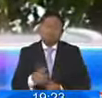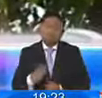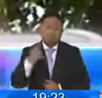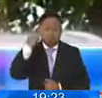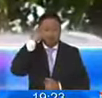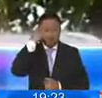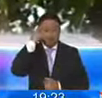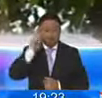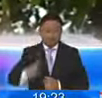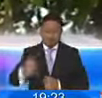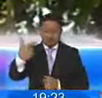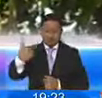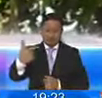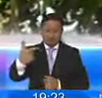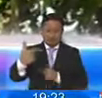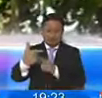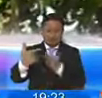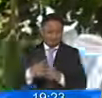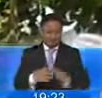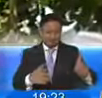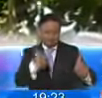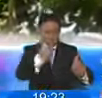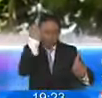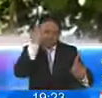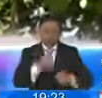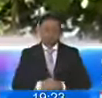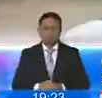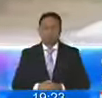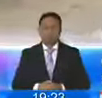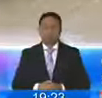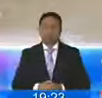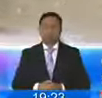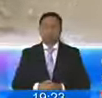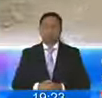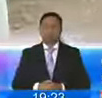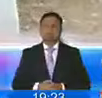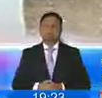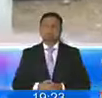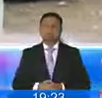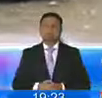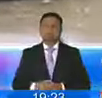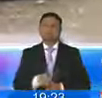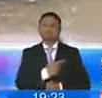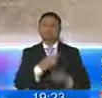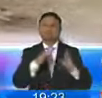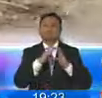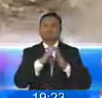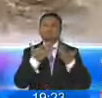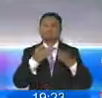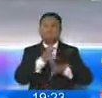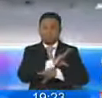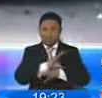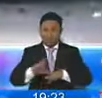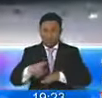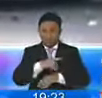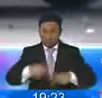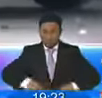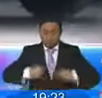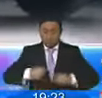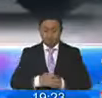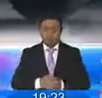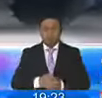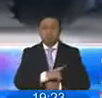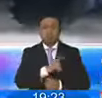ese armamento fue lo que le disparó pues a la señora. En la casa de la hacienda en que vivía la pareja, supuestamente